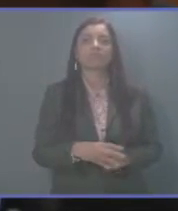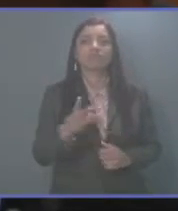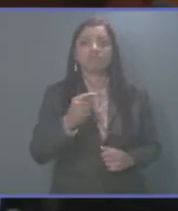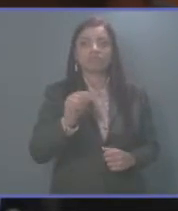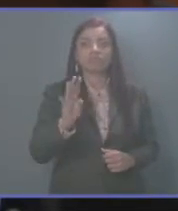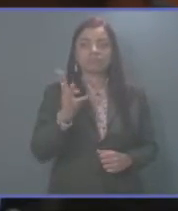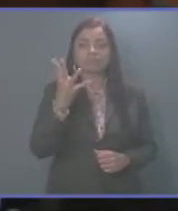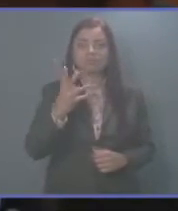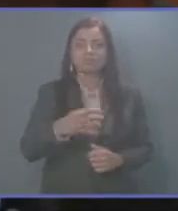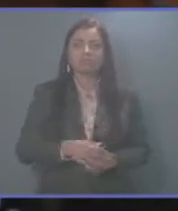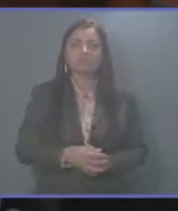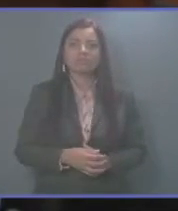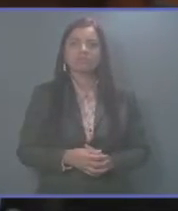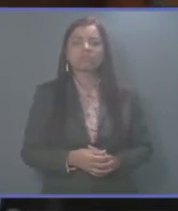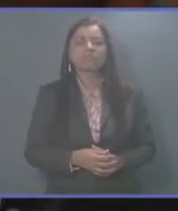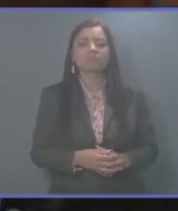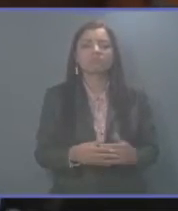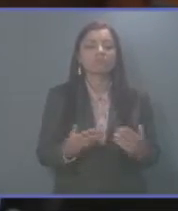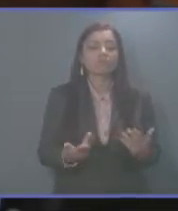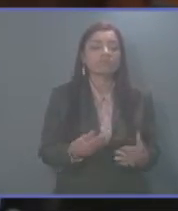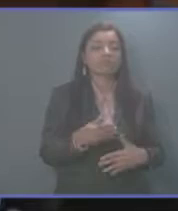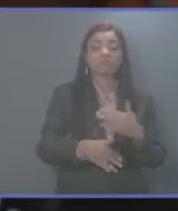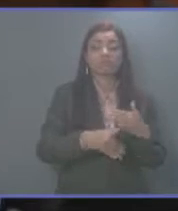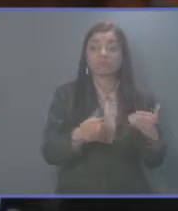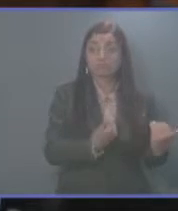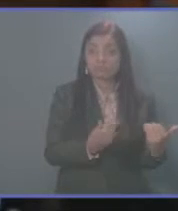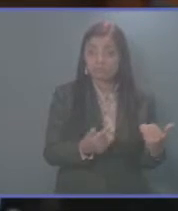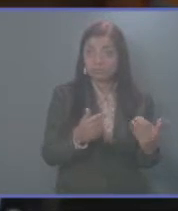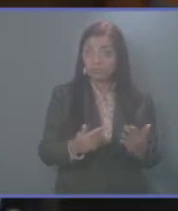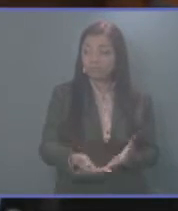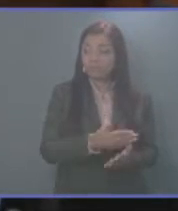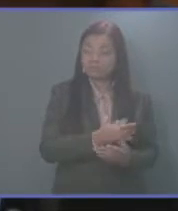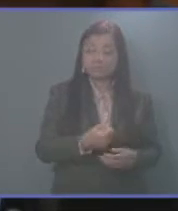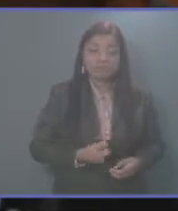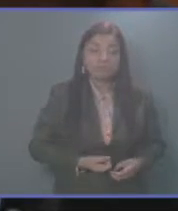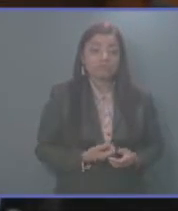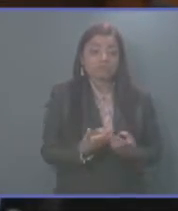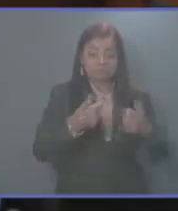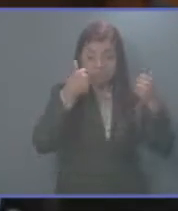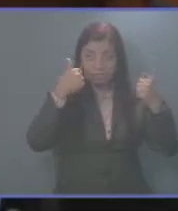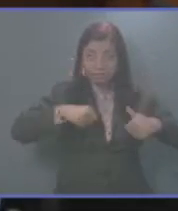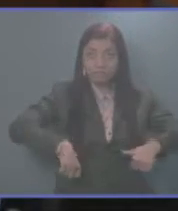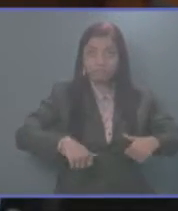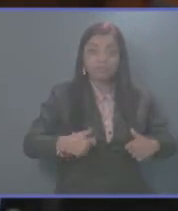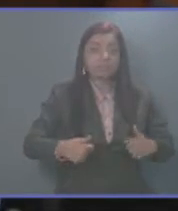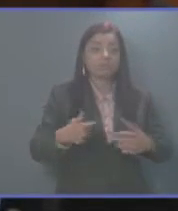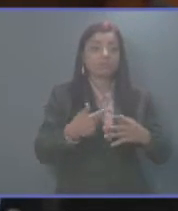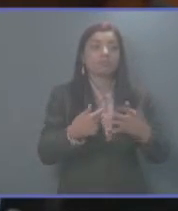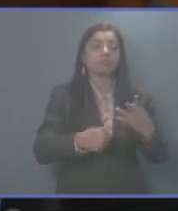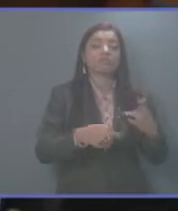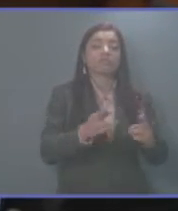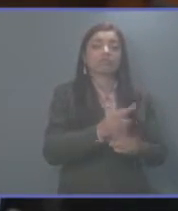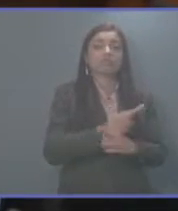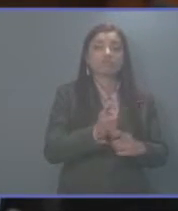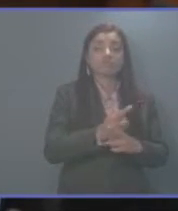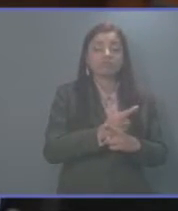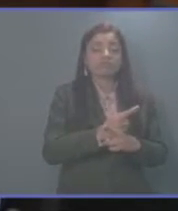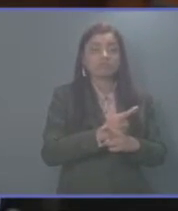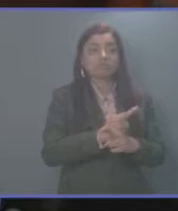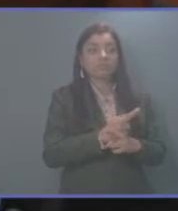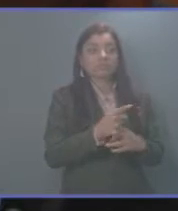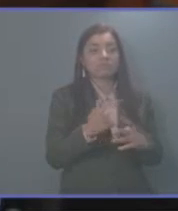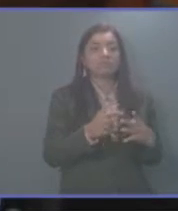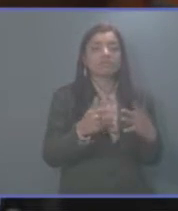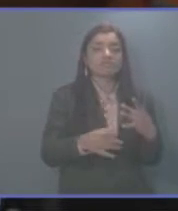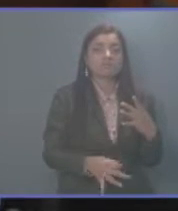Romanos 4, que en virtud de lo anterior se vuelve pertinente emitir reformas a la referida